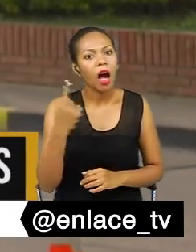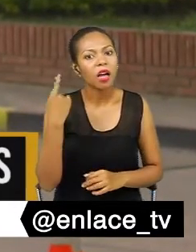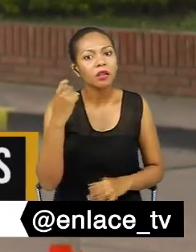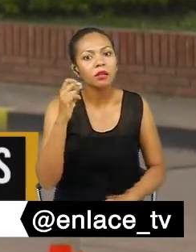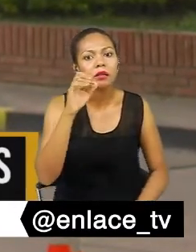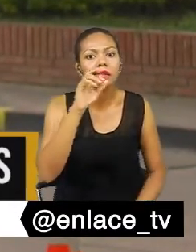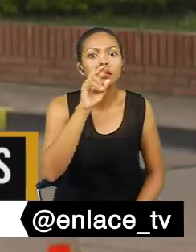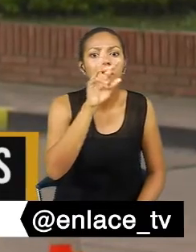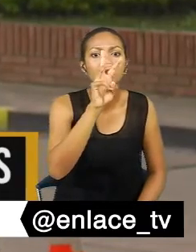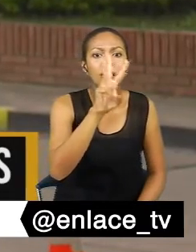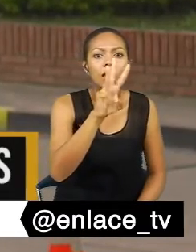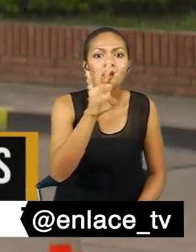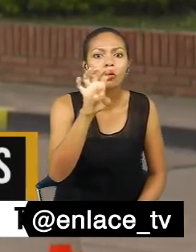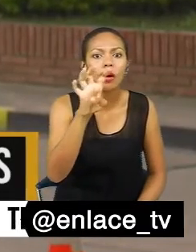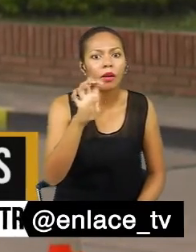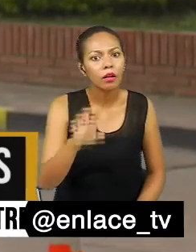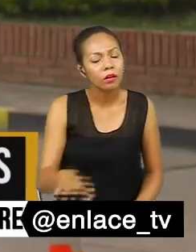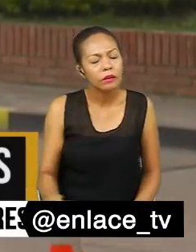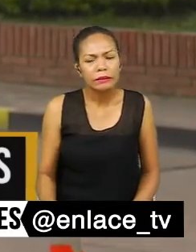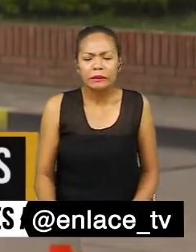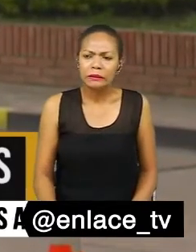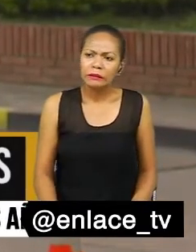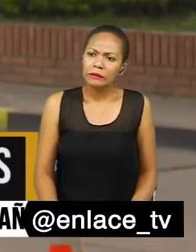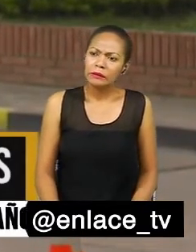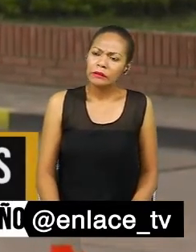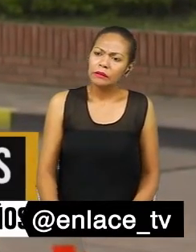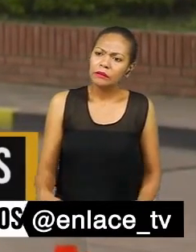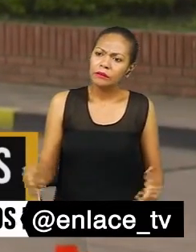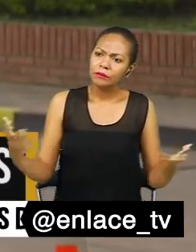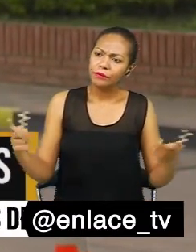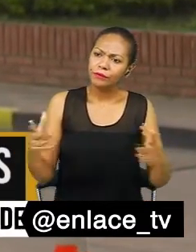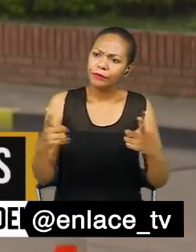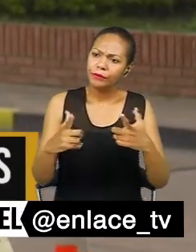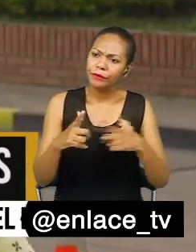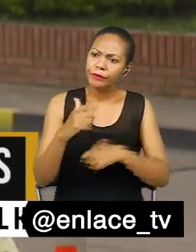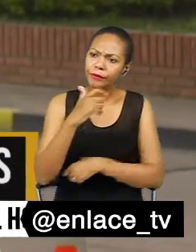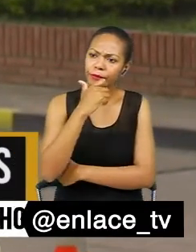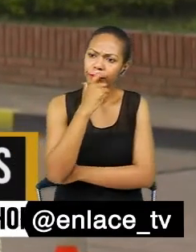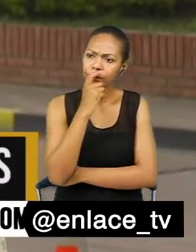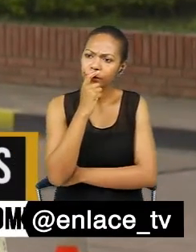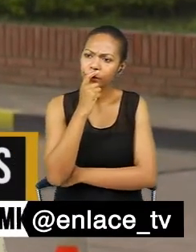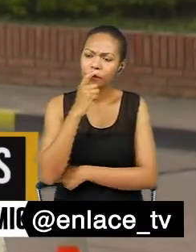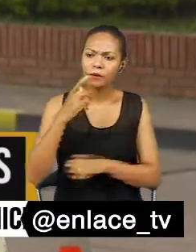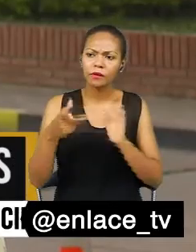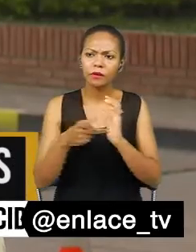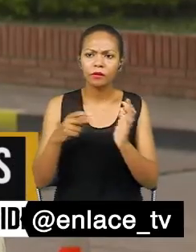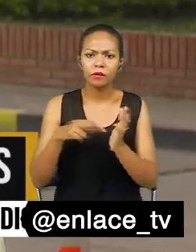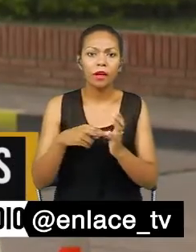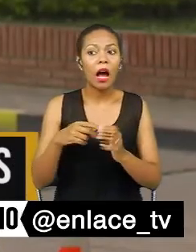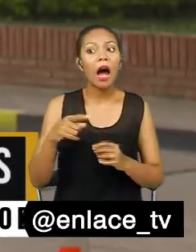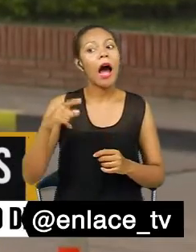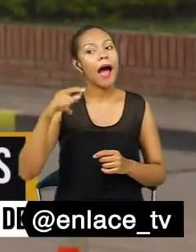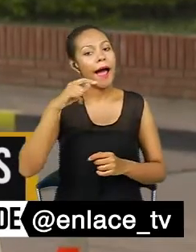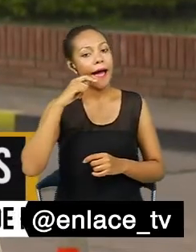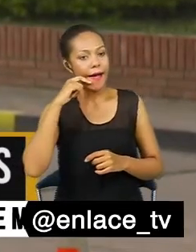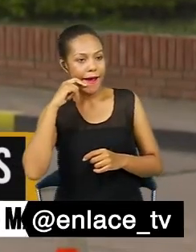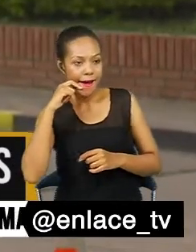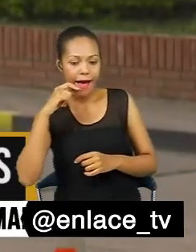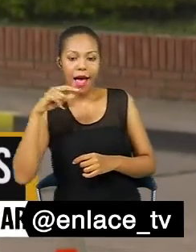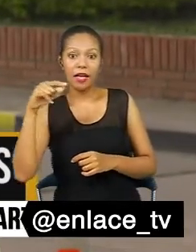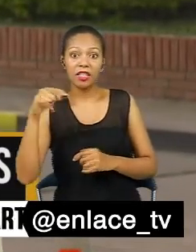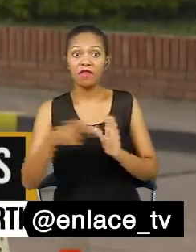todo Barranca. Eso no quiere decir que las ventas se hayan bajado, lo que quiere decir es que están entrando más carnes de afuera, y eso pues obviamente